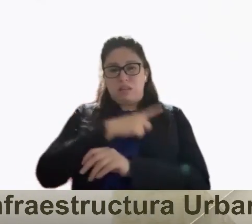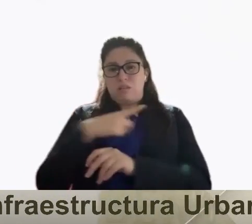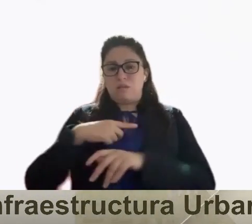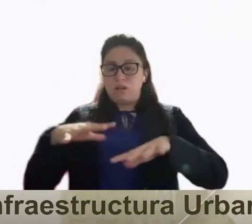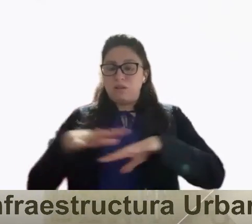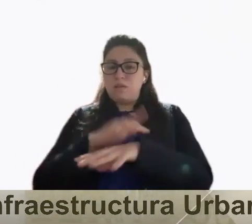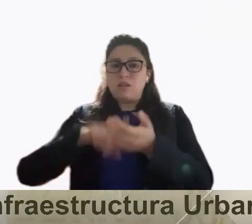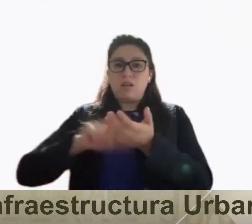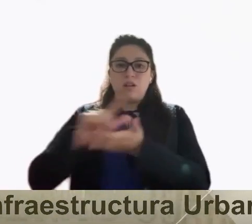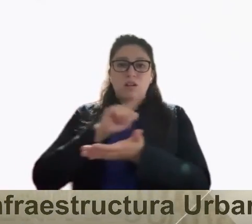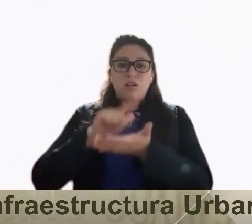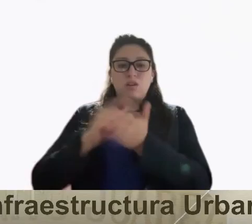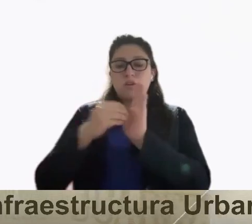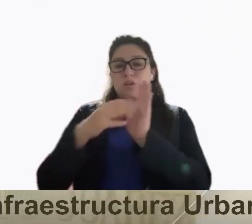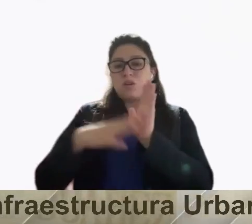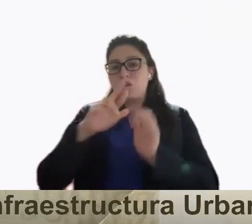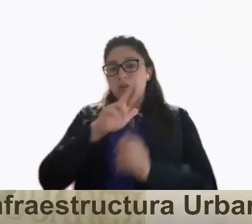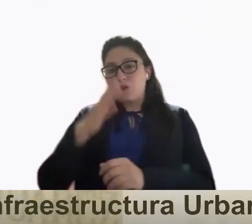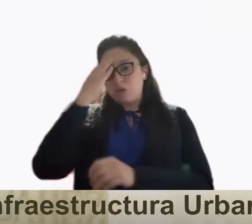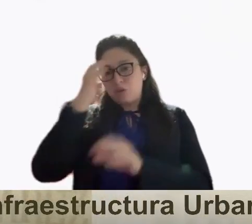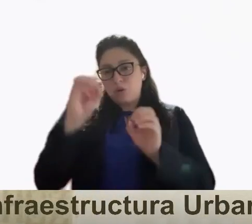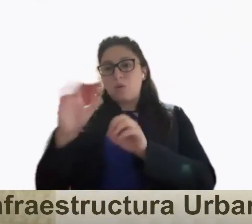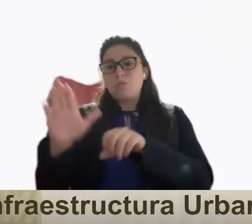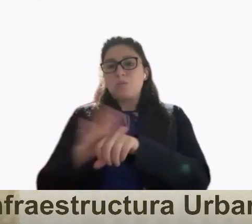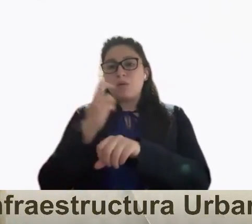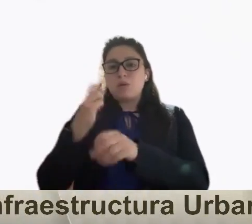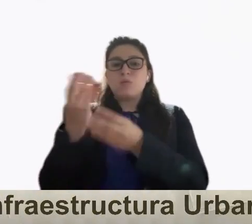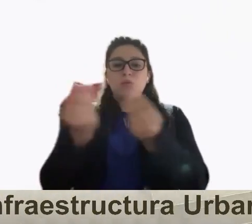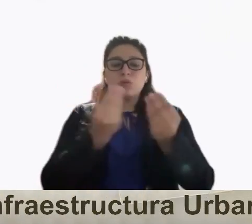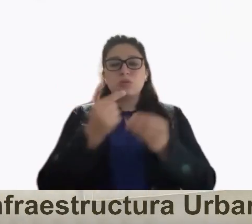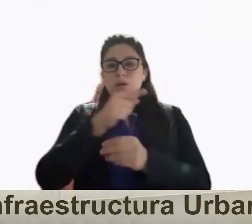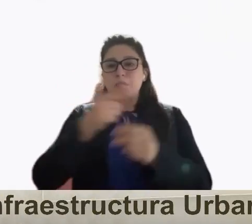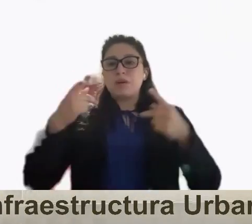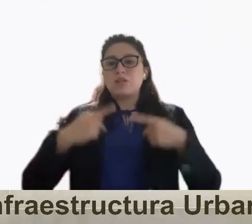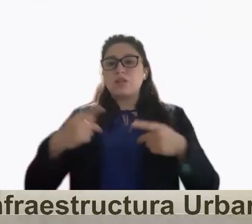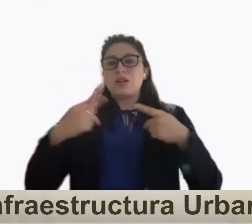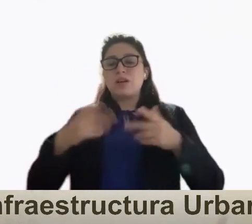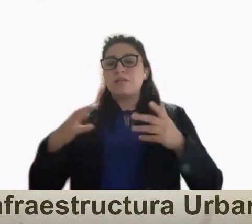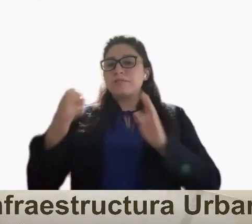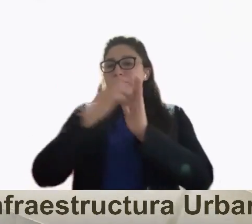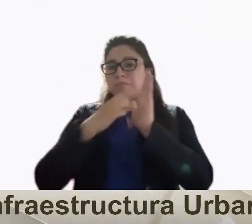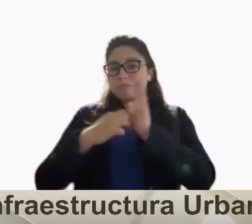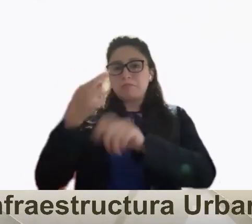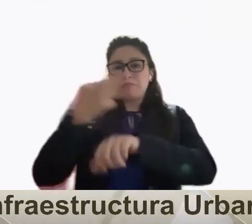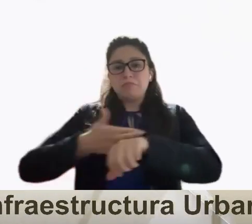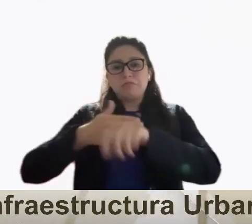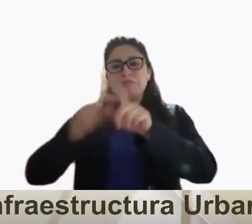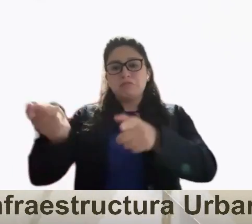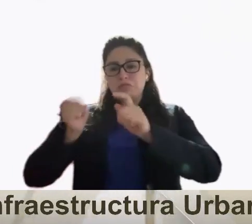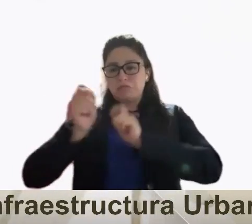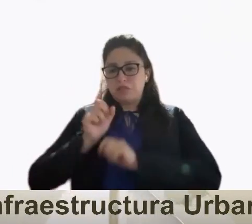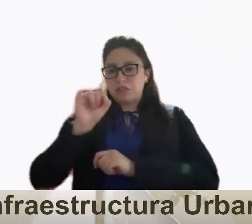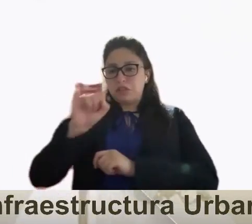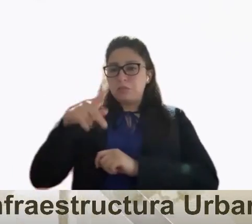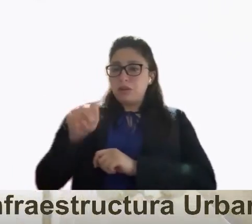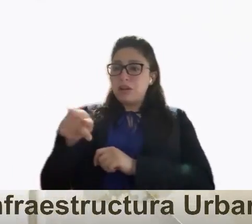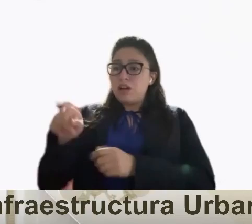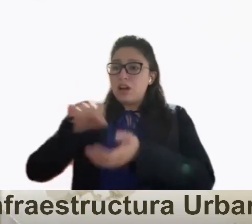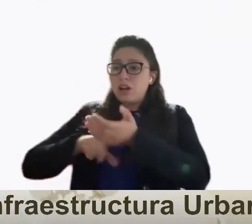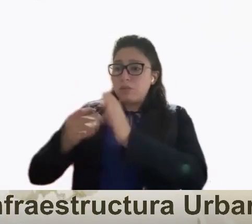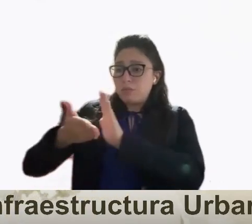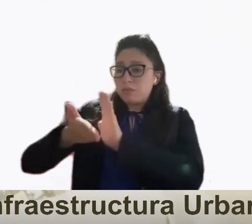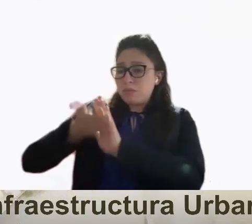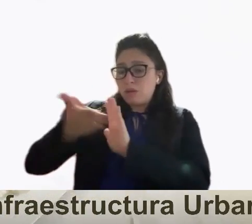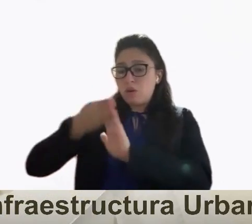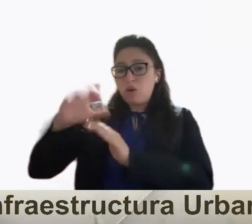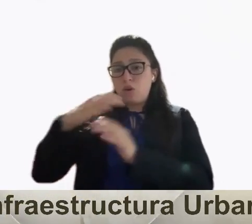la ley no lo establece y por eso mucha gente no tiene un uso y ocupación, desafortunadamente, para el tema de terminación de obras. Sin embargo, este predio